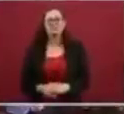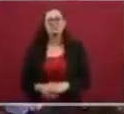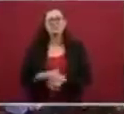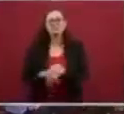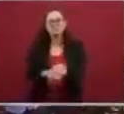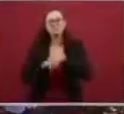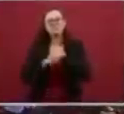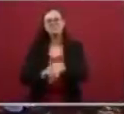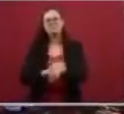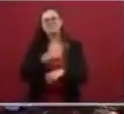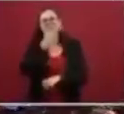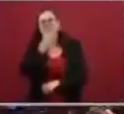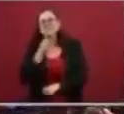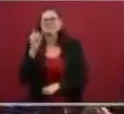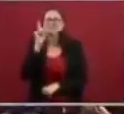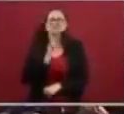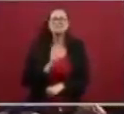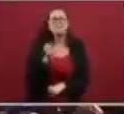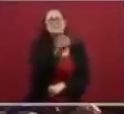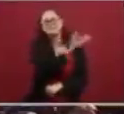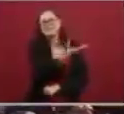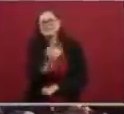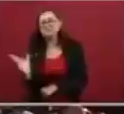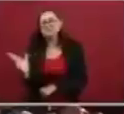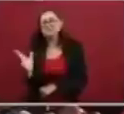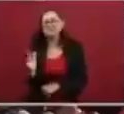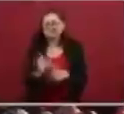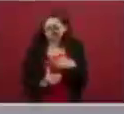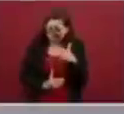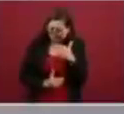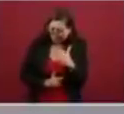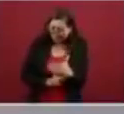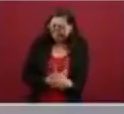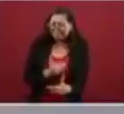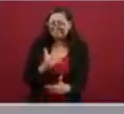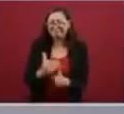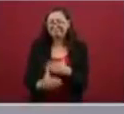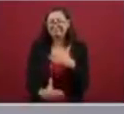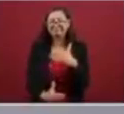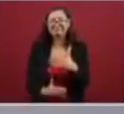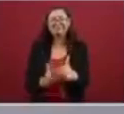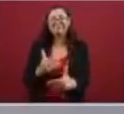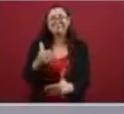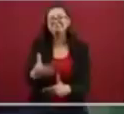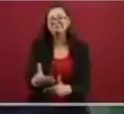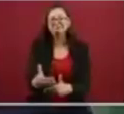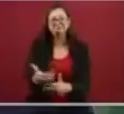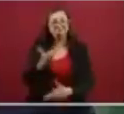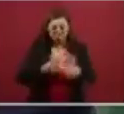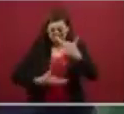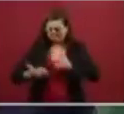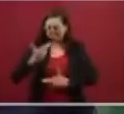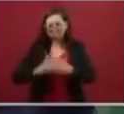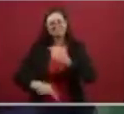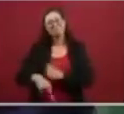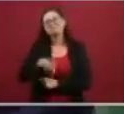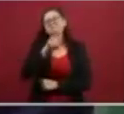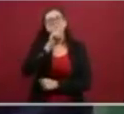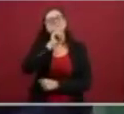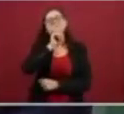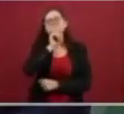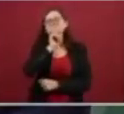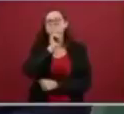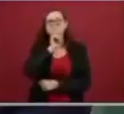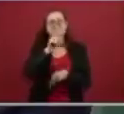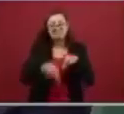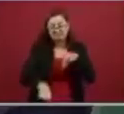Amigas y amigos, este proceso no tiene retorno, ni